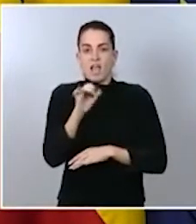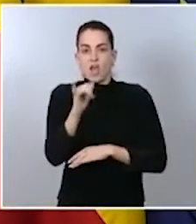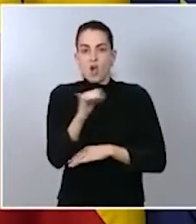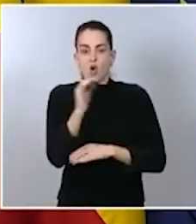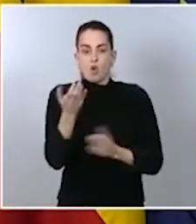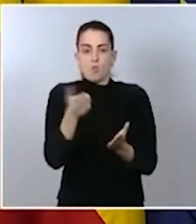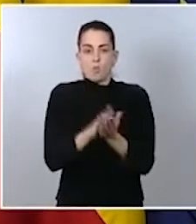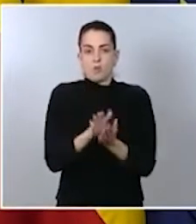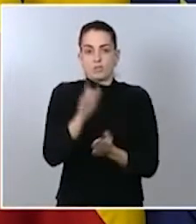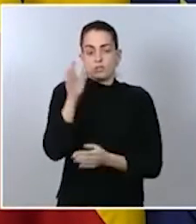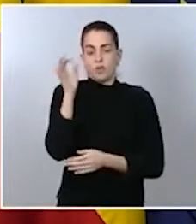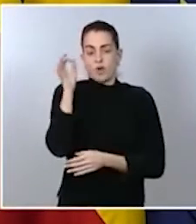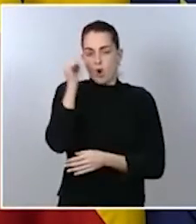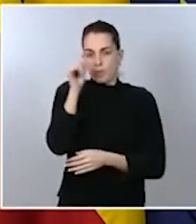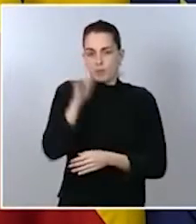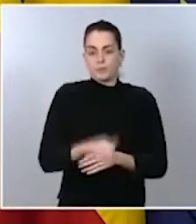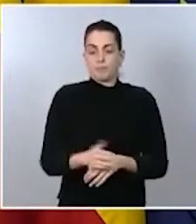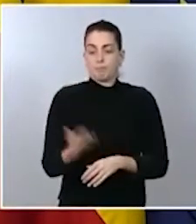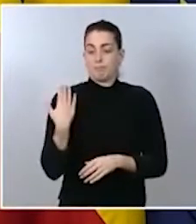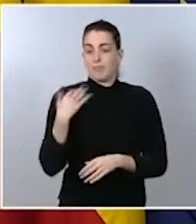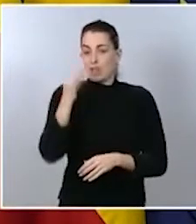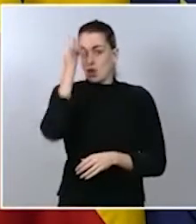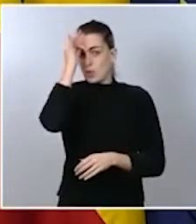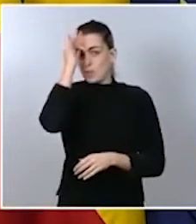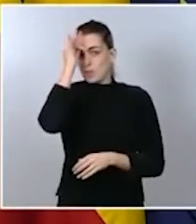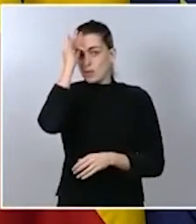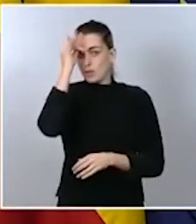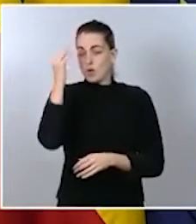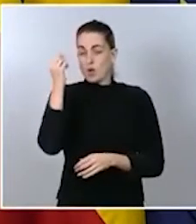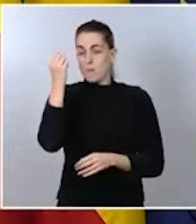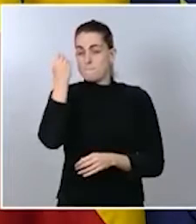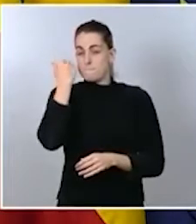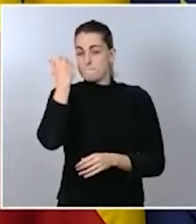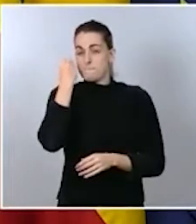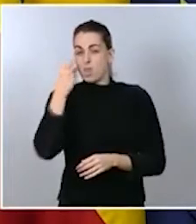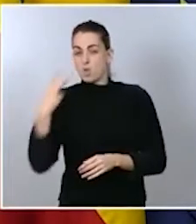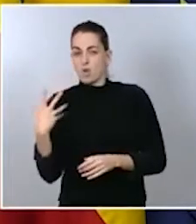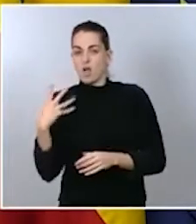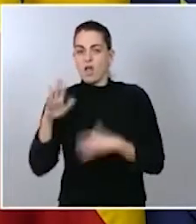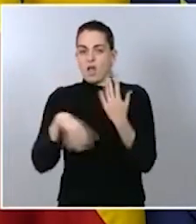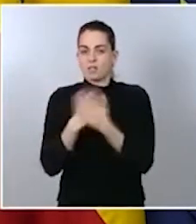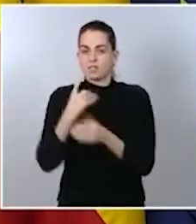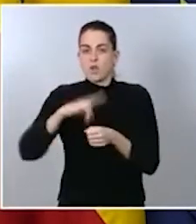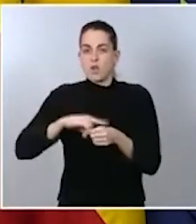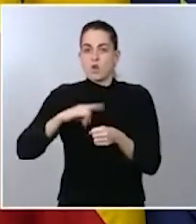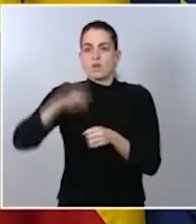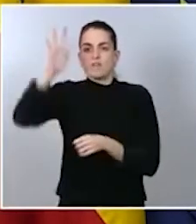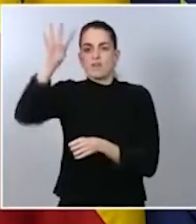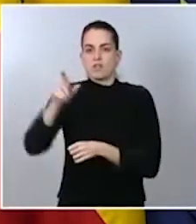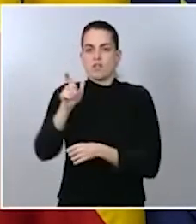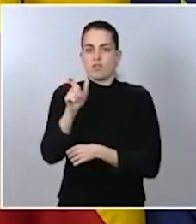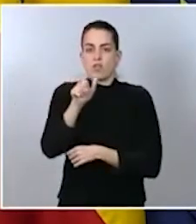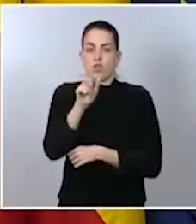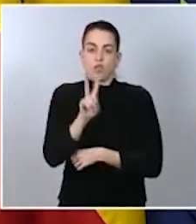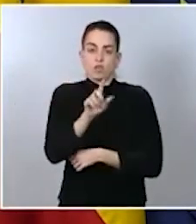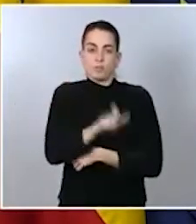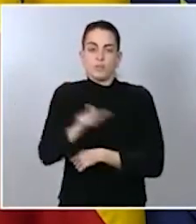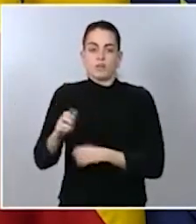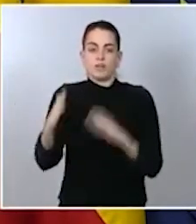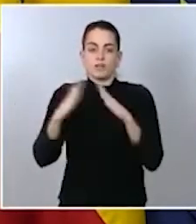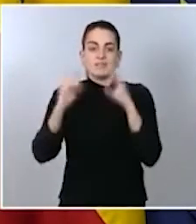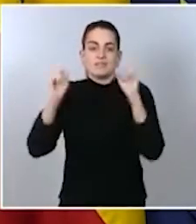domingo pasado al lunes fallecieron dos personas sin hogar en barcelona- quiero desde aquí enviar las condolencias